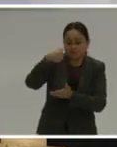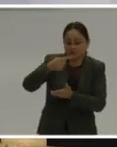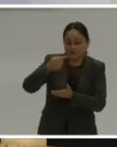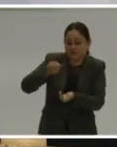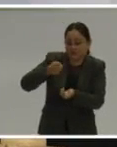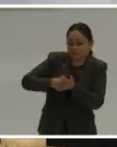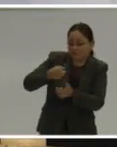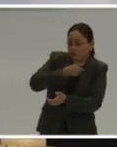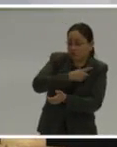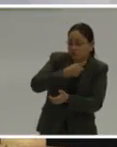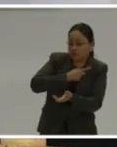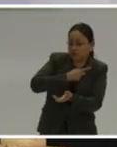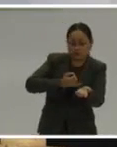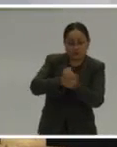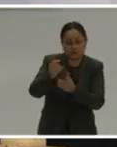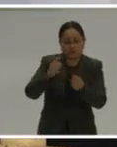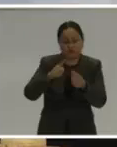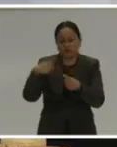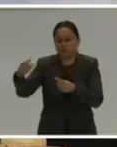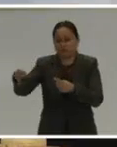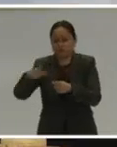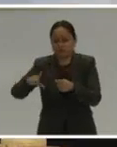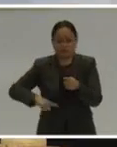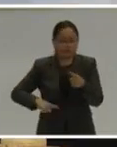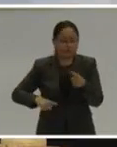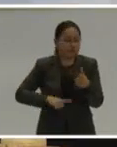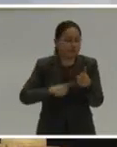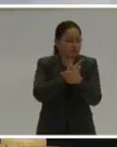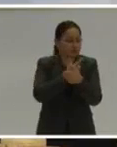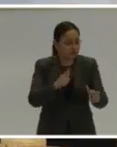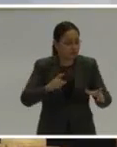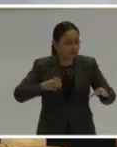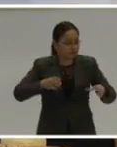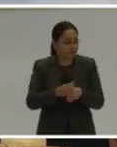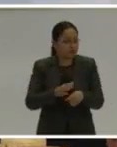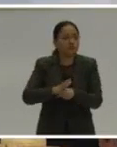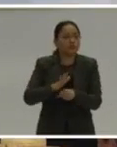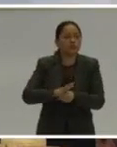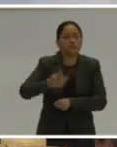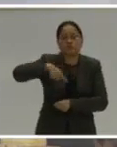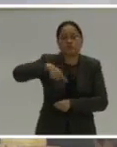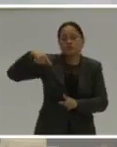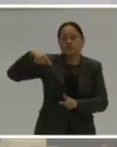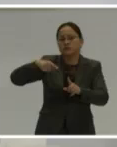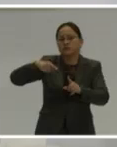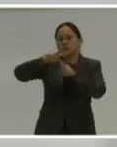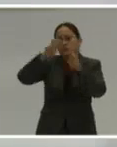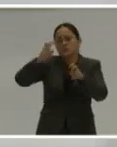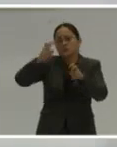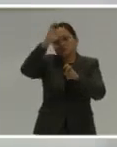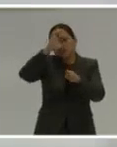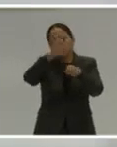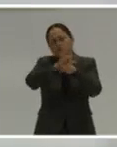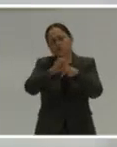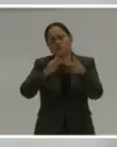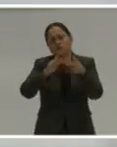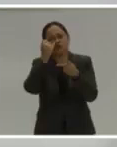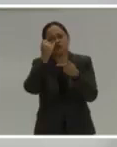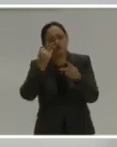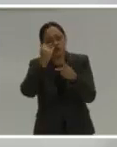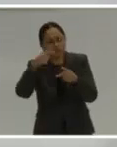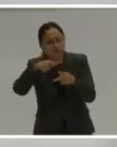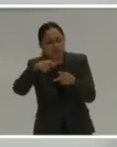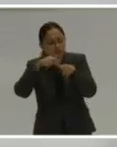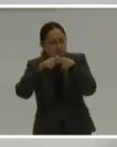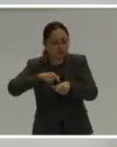la autodeterminación, garantizarnos de que la cultura, el idioma continúen y se